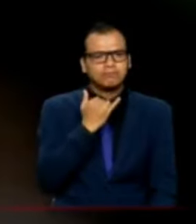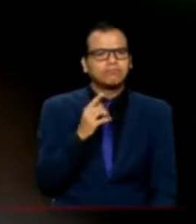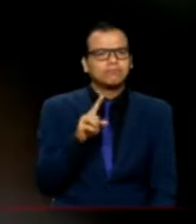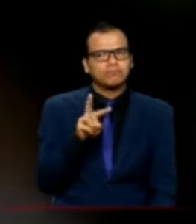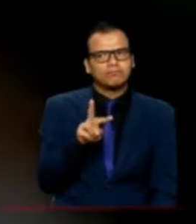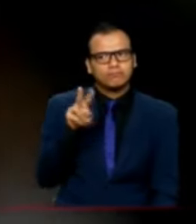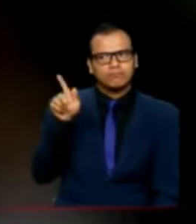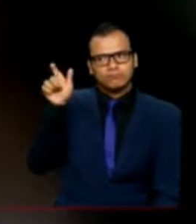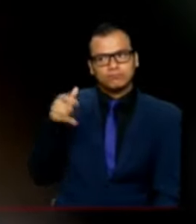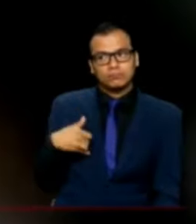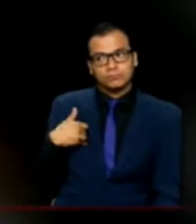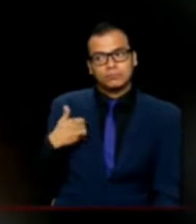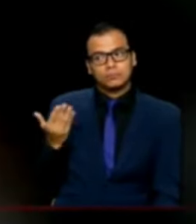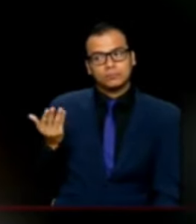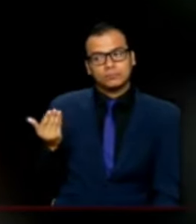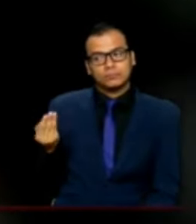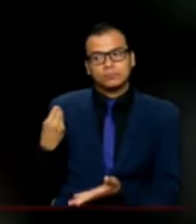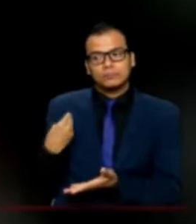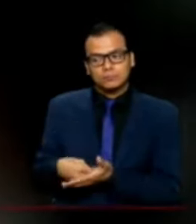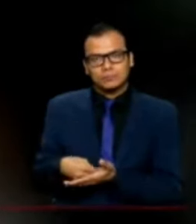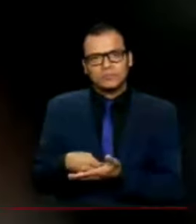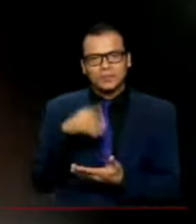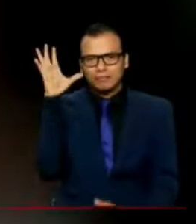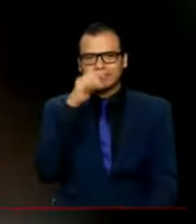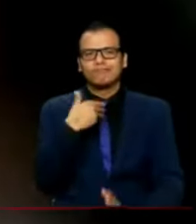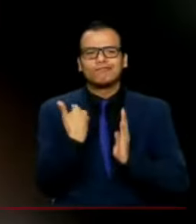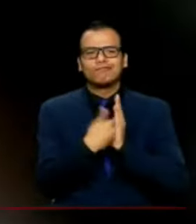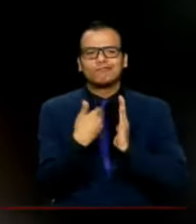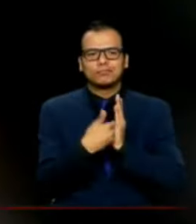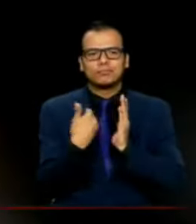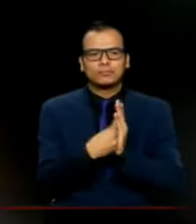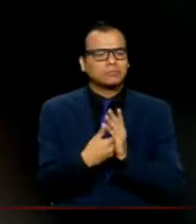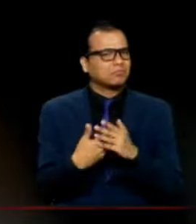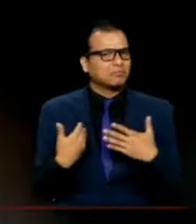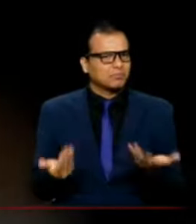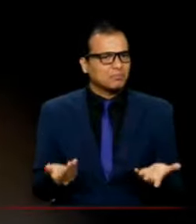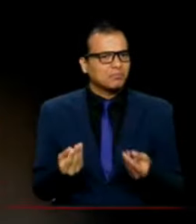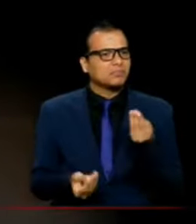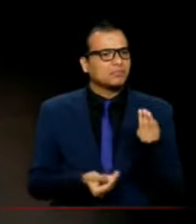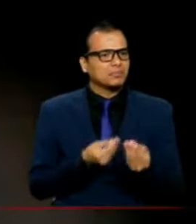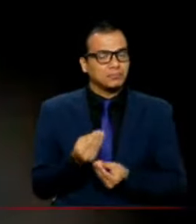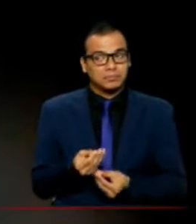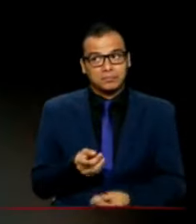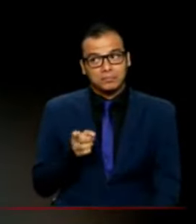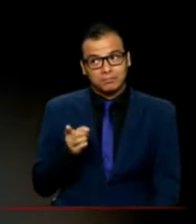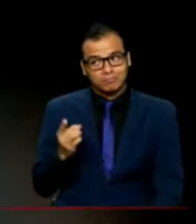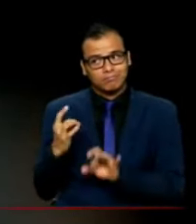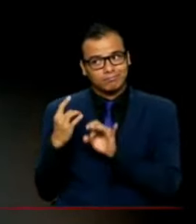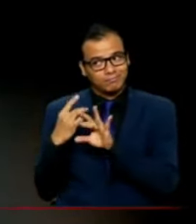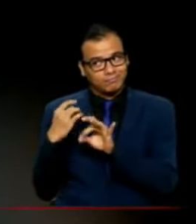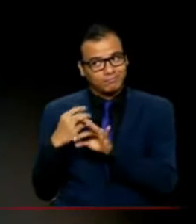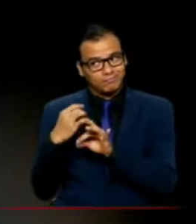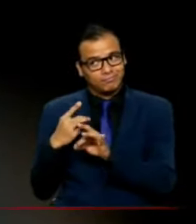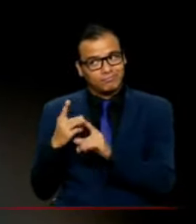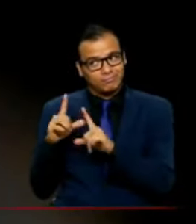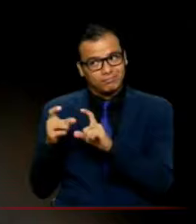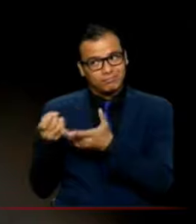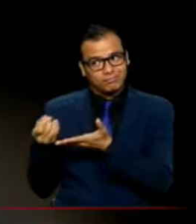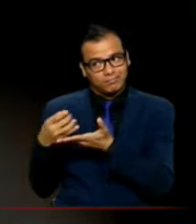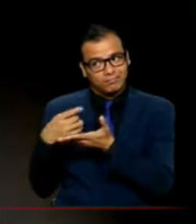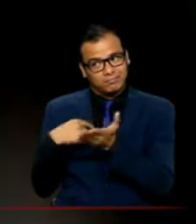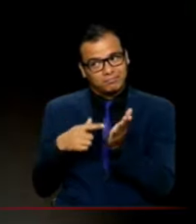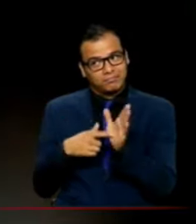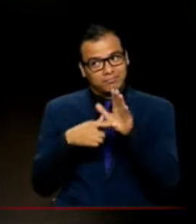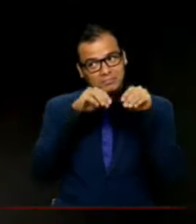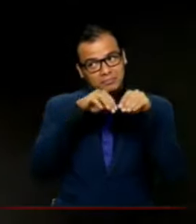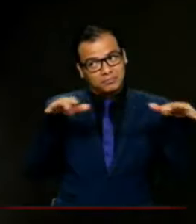otro adolescente. Según las investigaciones, habría amenazado con divulgar fotografías y conversaciones privadas si no recibía dinero y